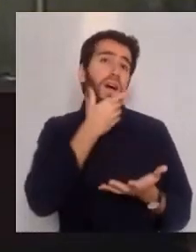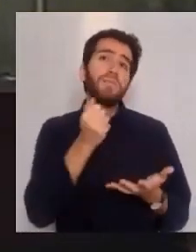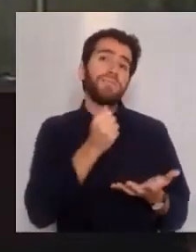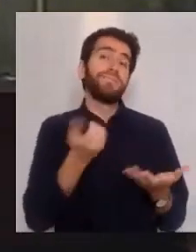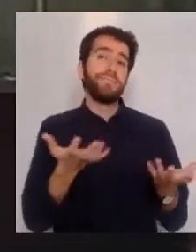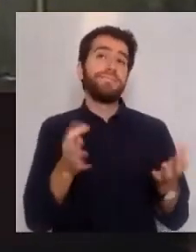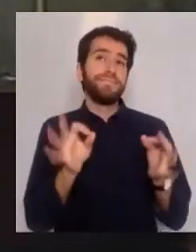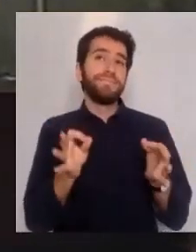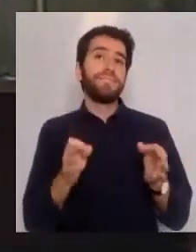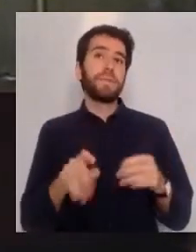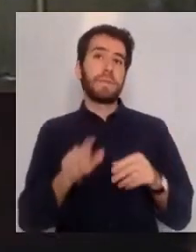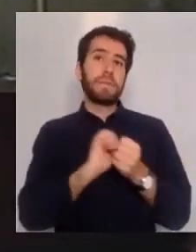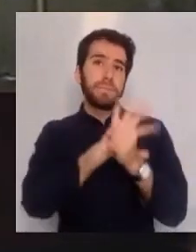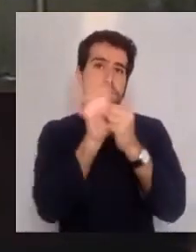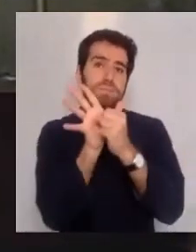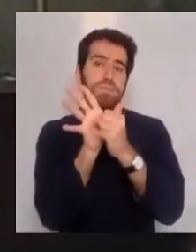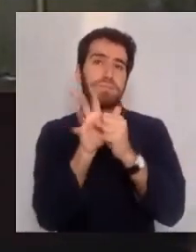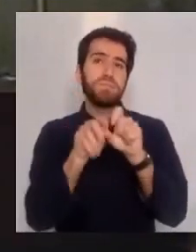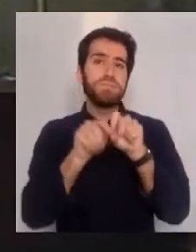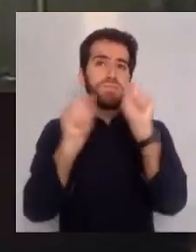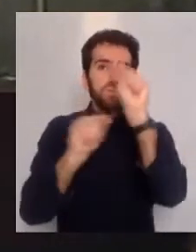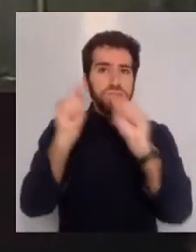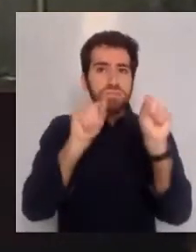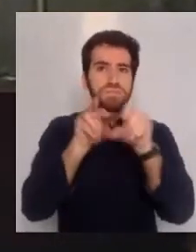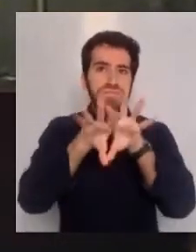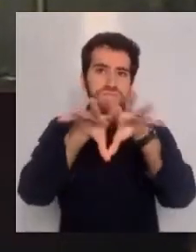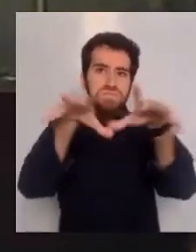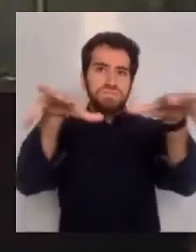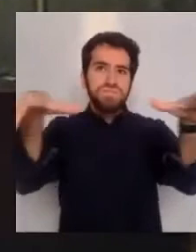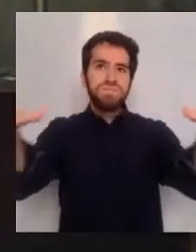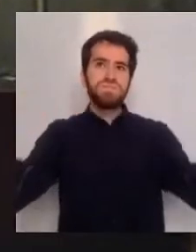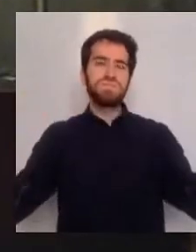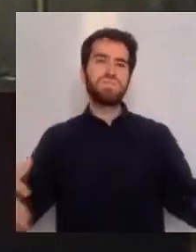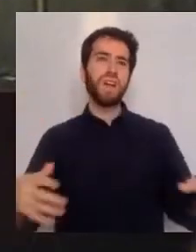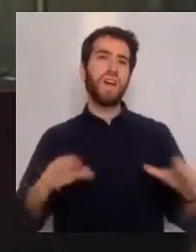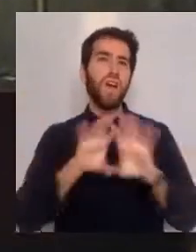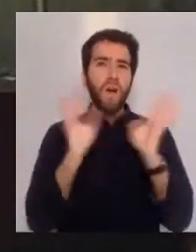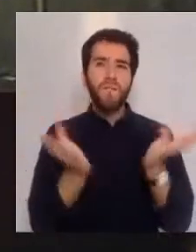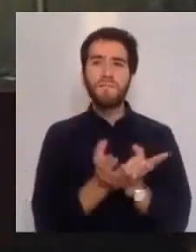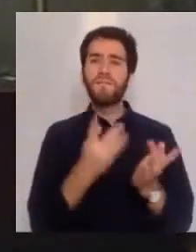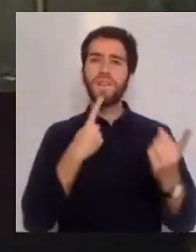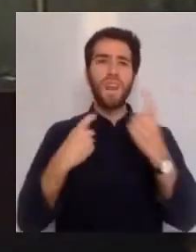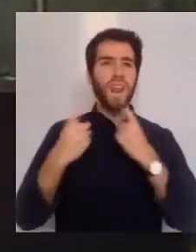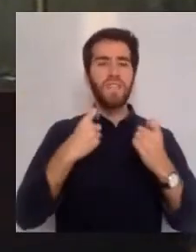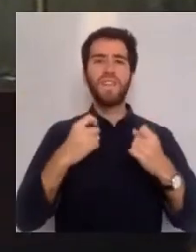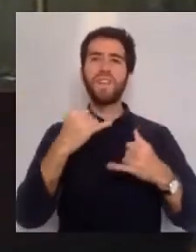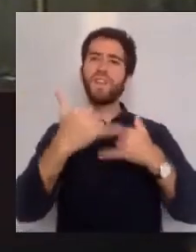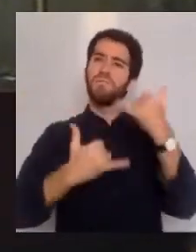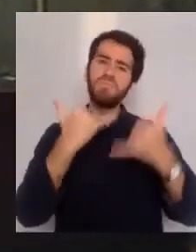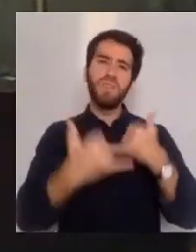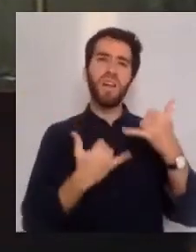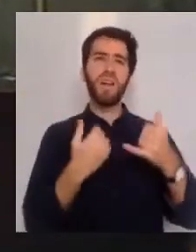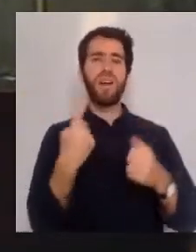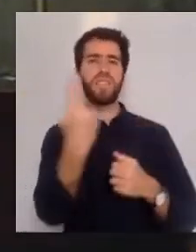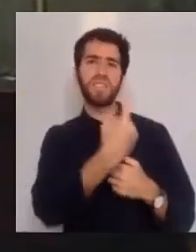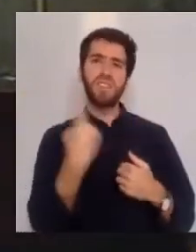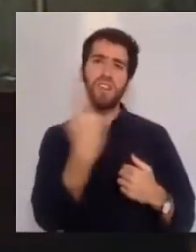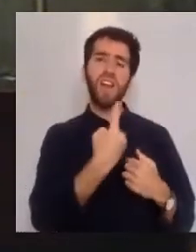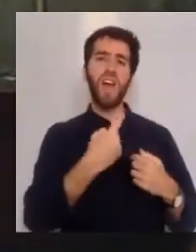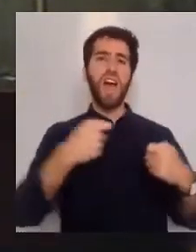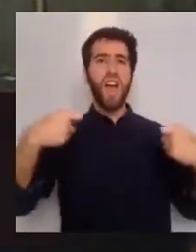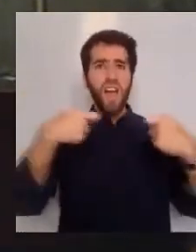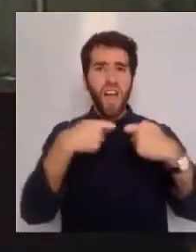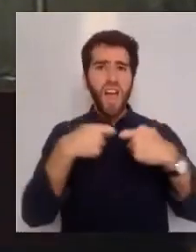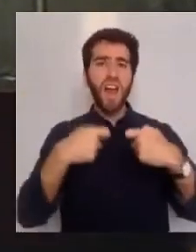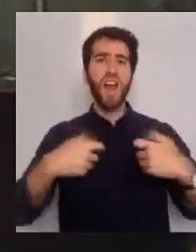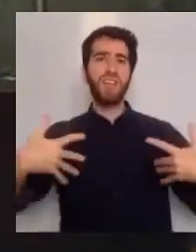pandemia, en este mundo de hoy tan complejo y convulso, con tantos problemas y tanta soledad, tantas guerras y tanto